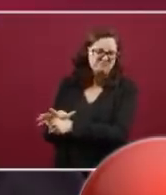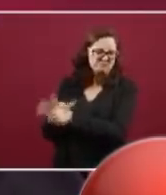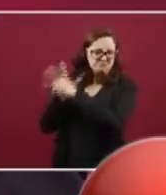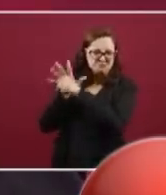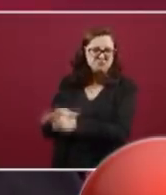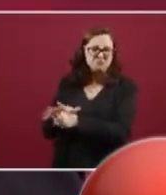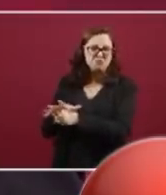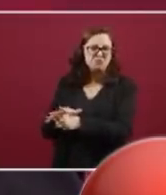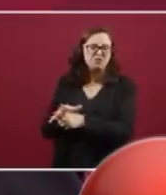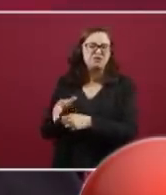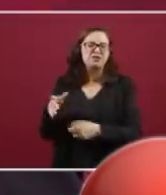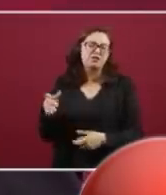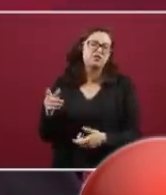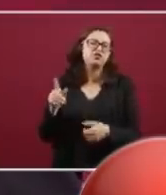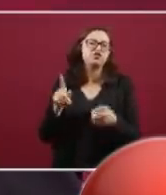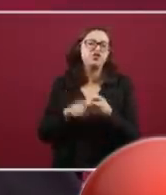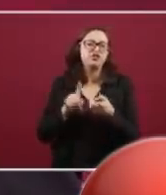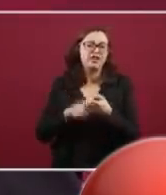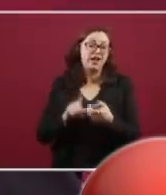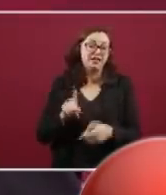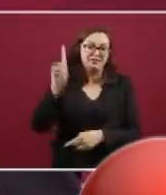en Chicago,